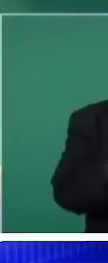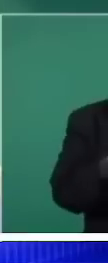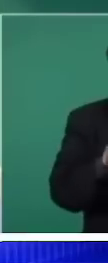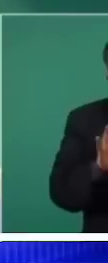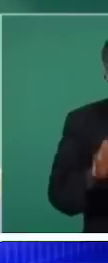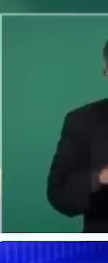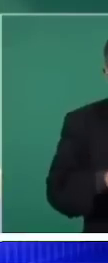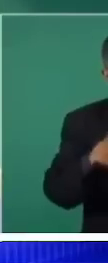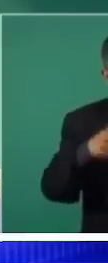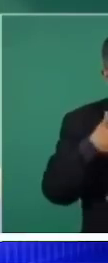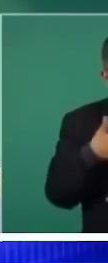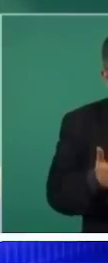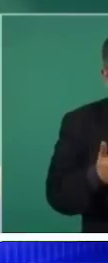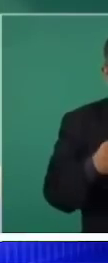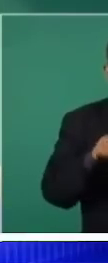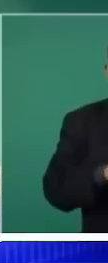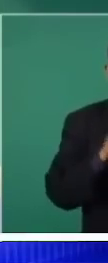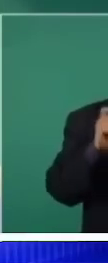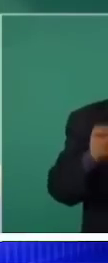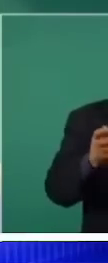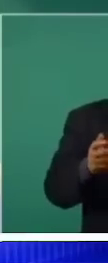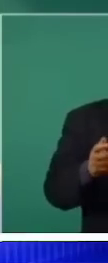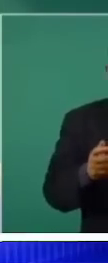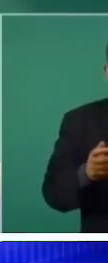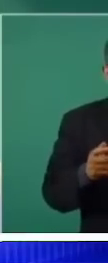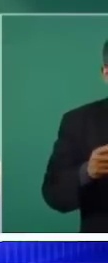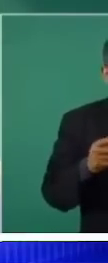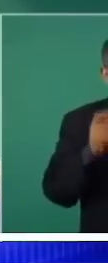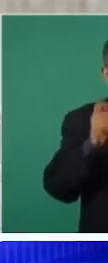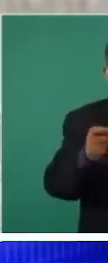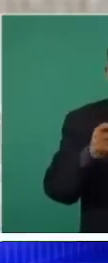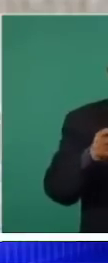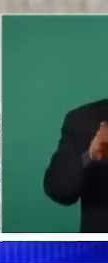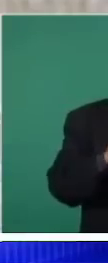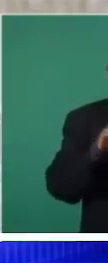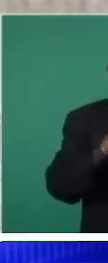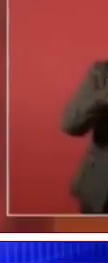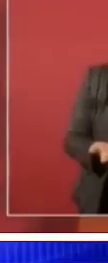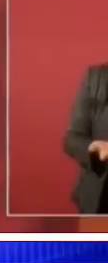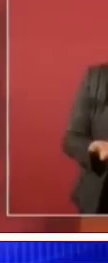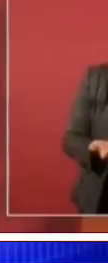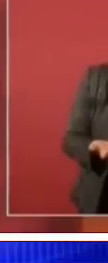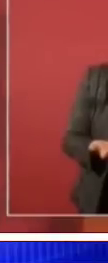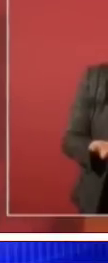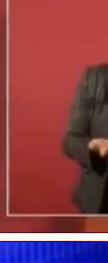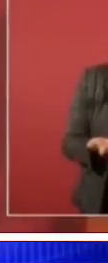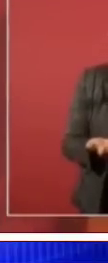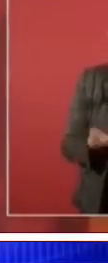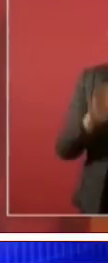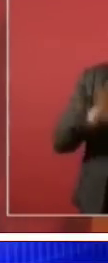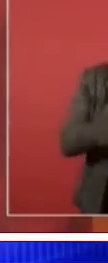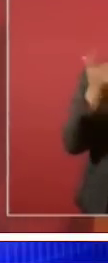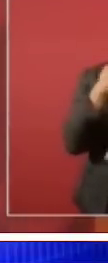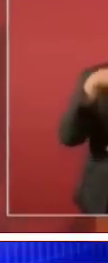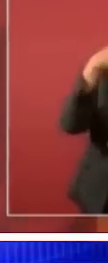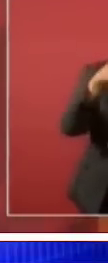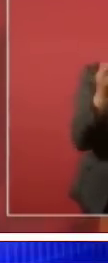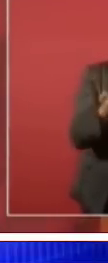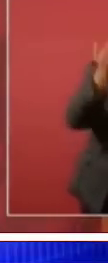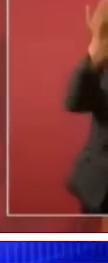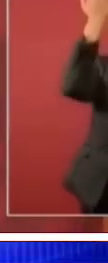ha mencionado el presidente por otro ejemplo de lo mal que van las cosas en este asunto de la seguridad y que parece que no le ocupa y no le preocupa